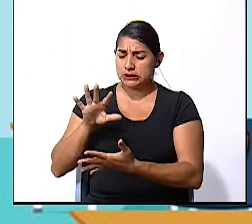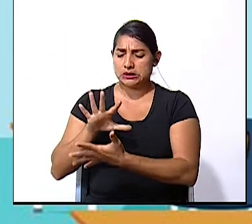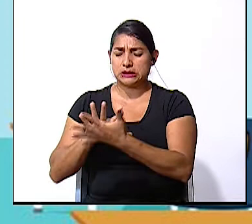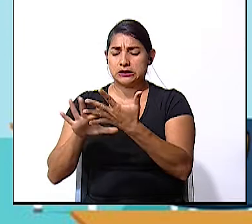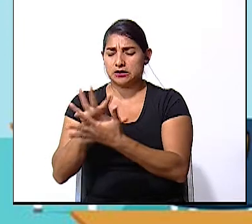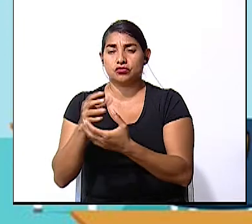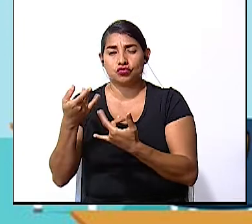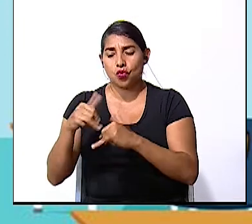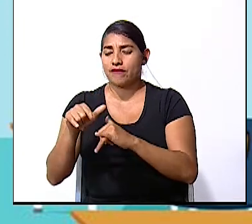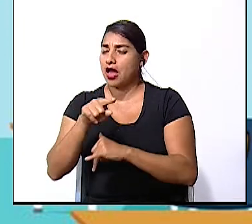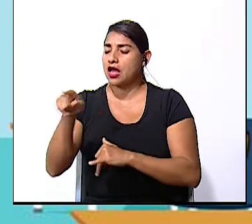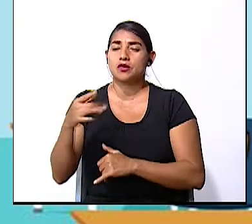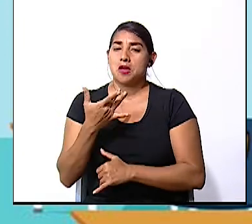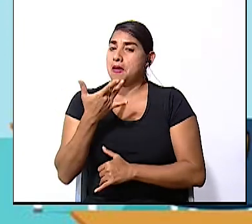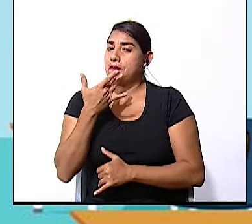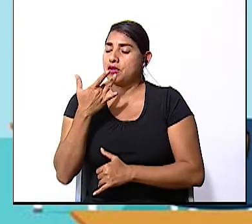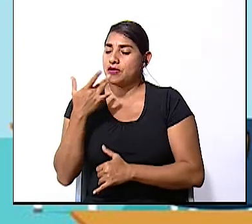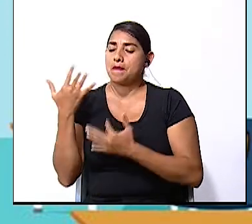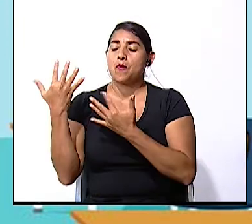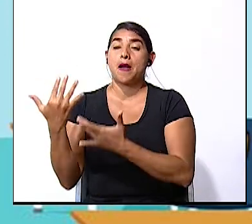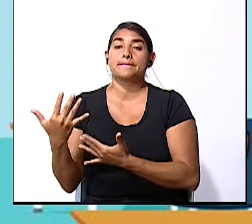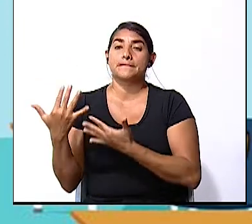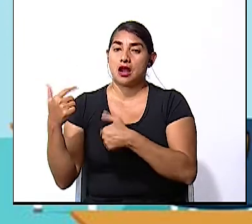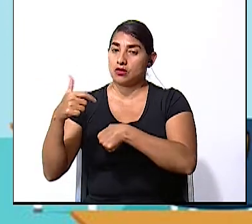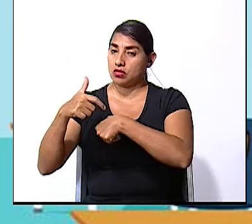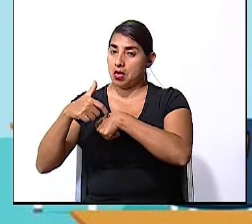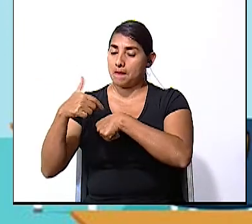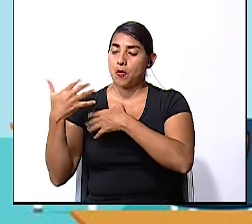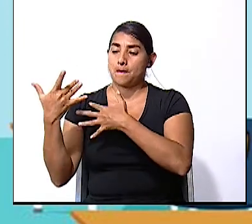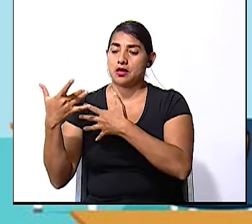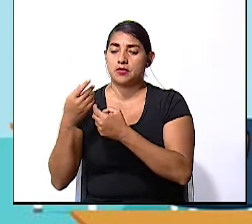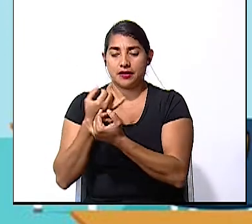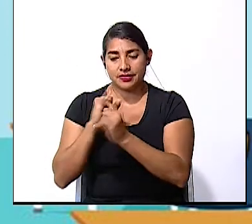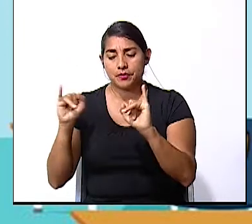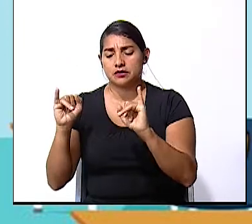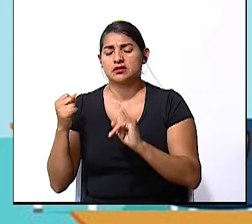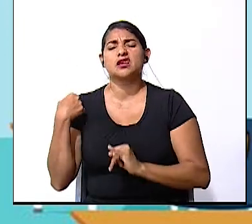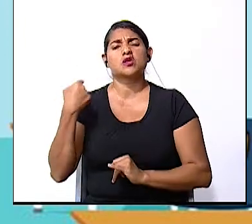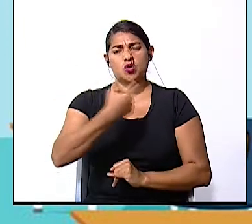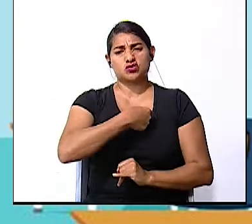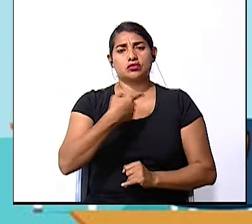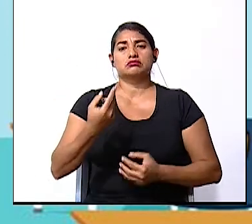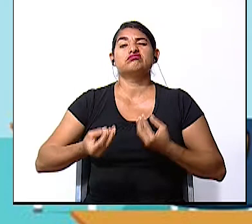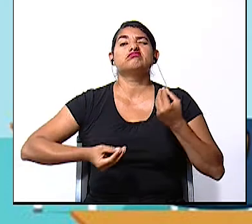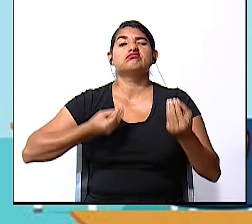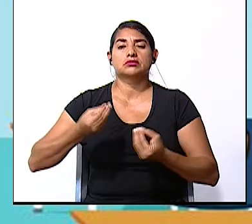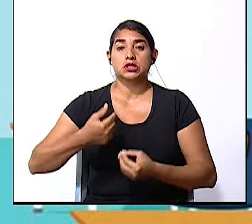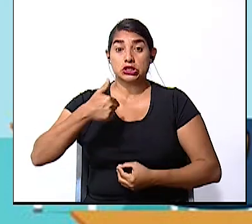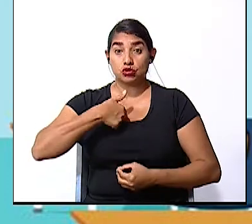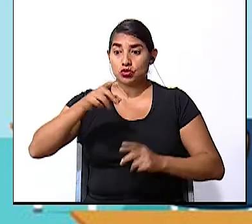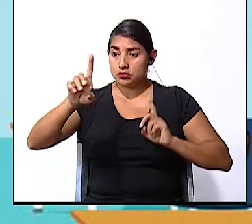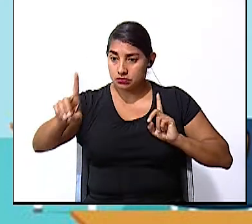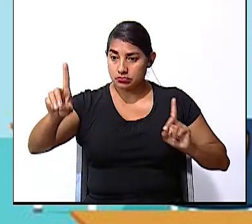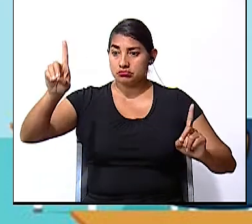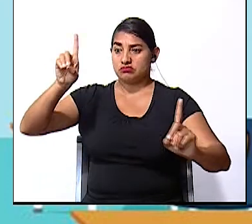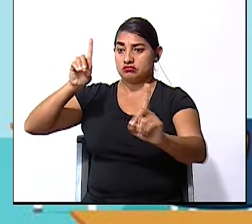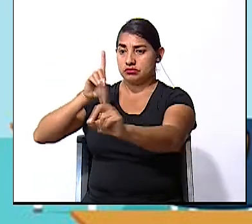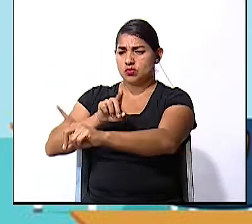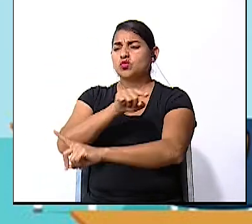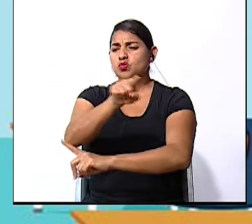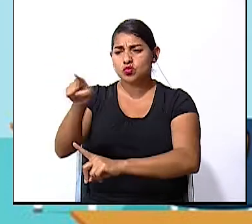ellos preferían esperar un poco. ¿Qué habríamos hecho nosotros? ¿Qué habrían hecho